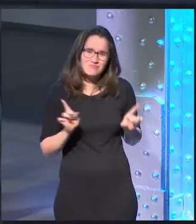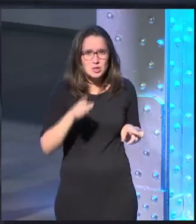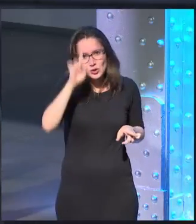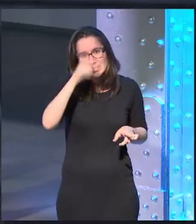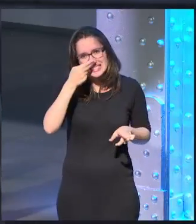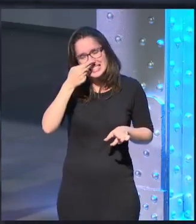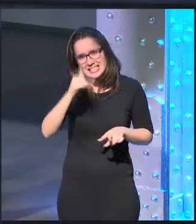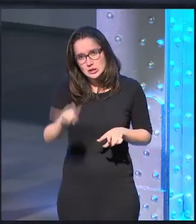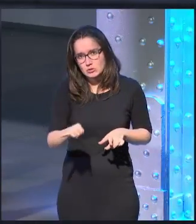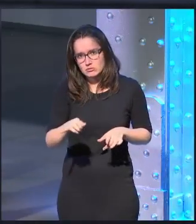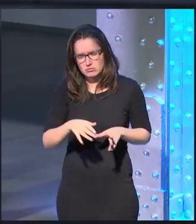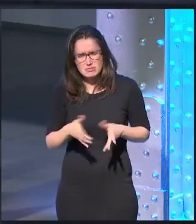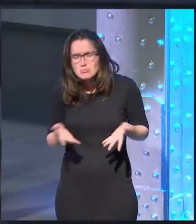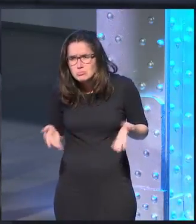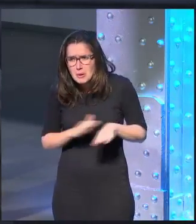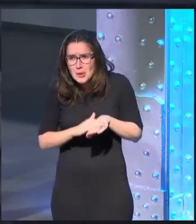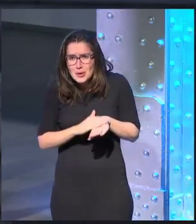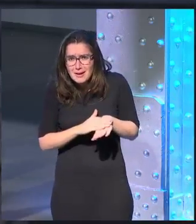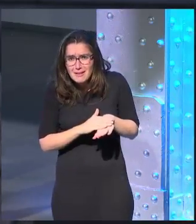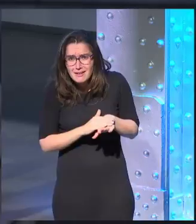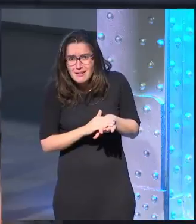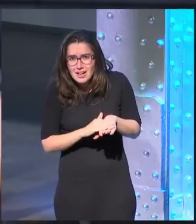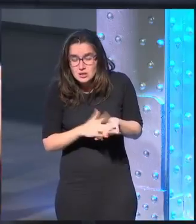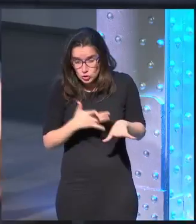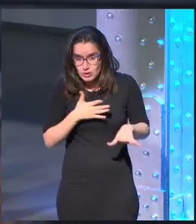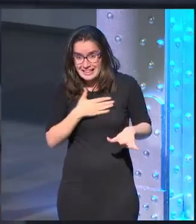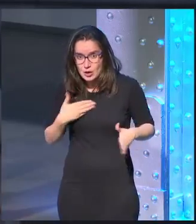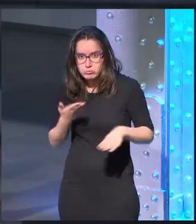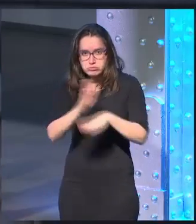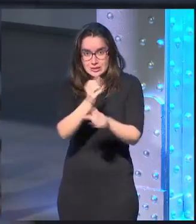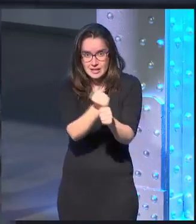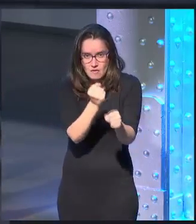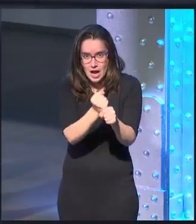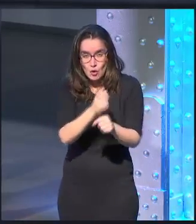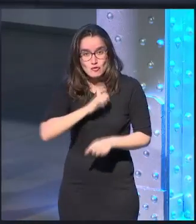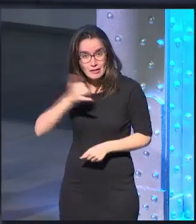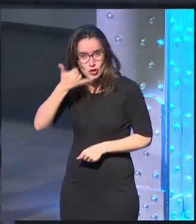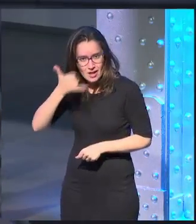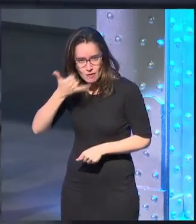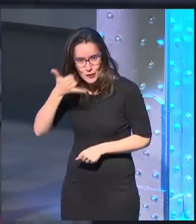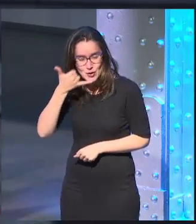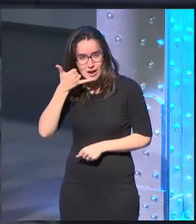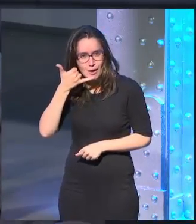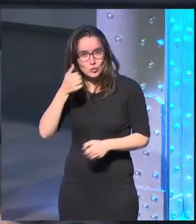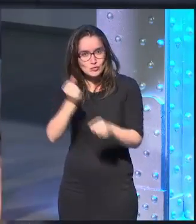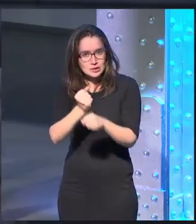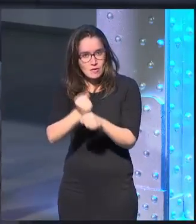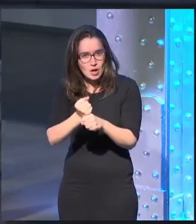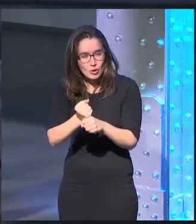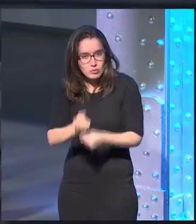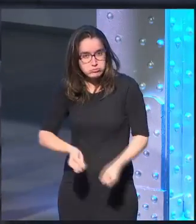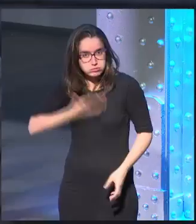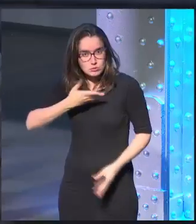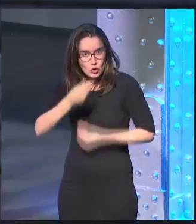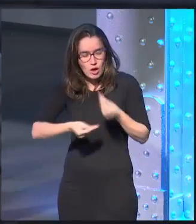interesa. Ostras, ¿cómo ve? Te quiero dar un trabajo en Telefónica, en Fundación Telefónica, un trabajo en el que te apasiona lo